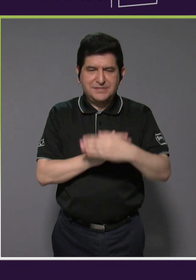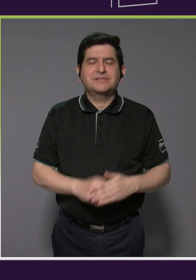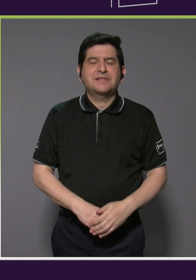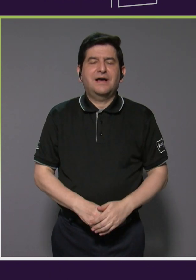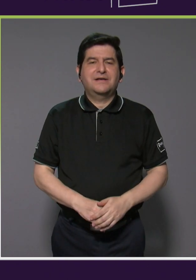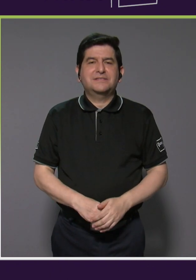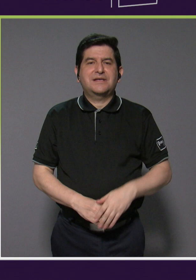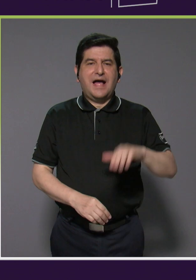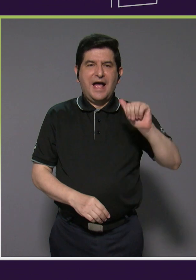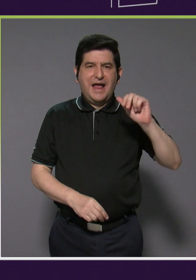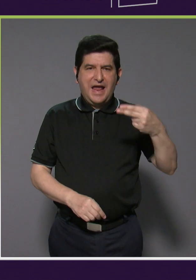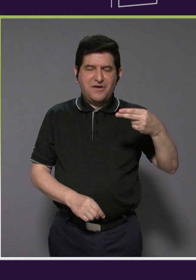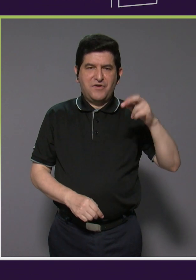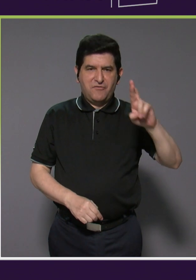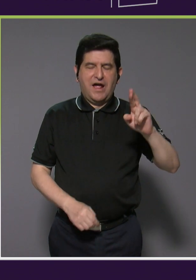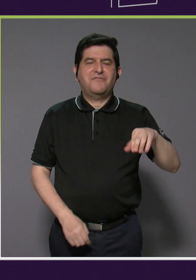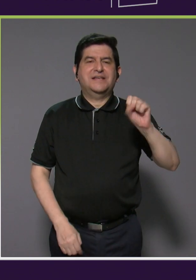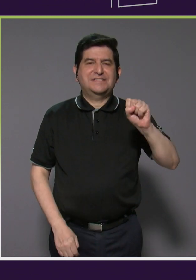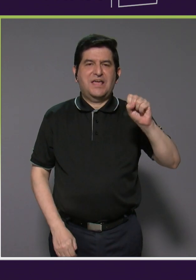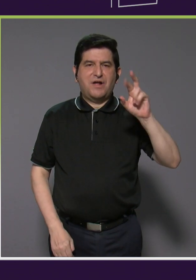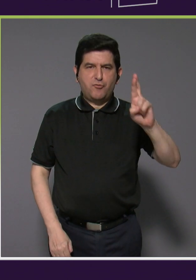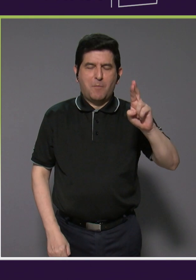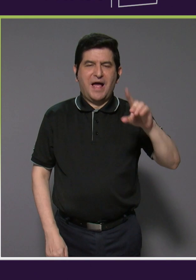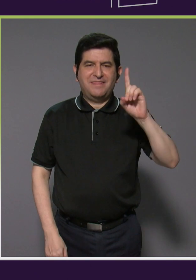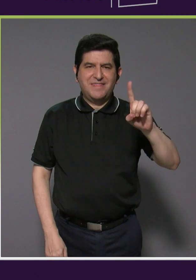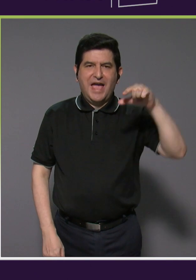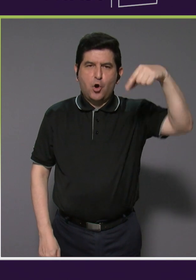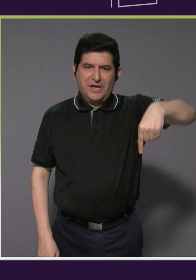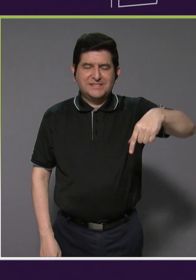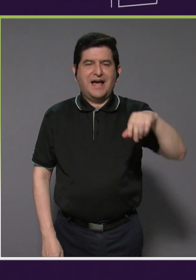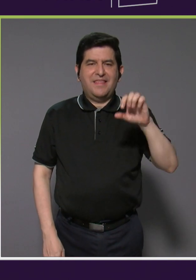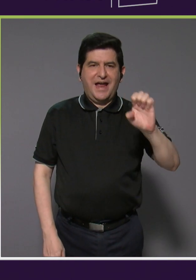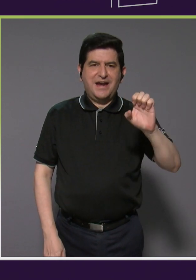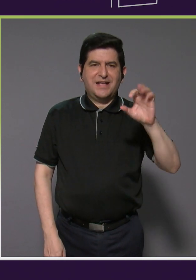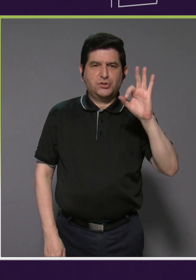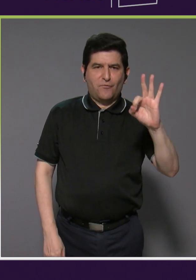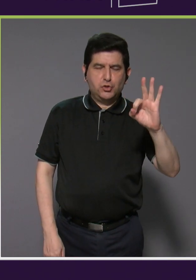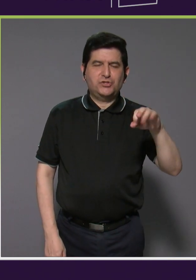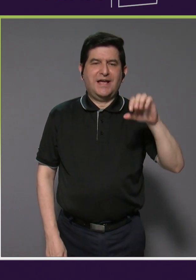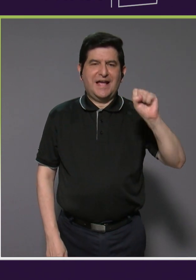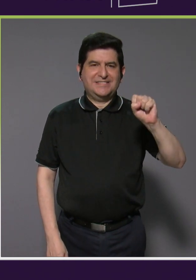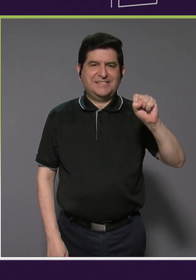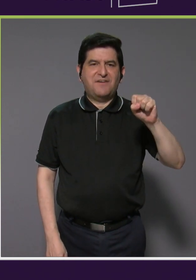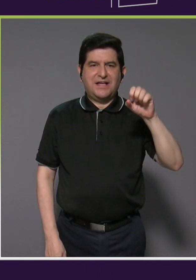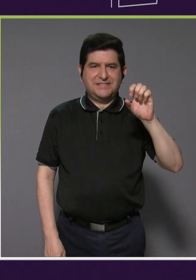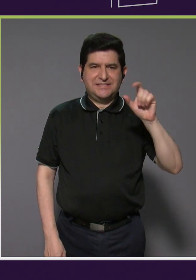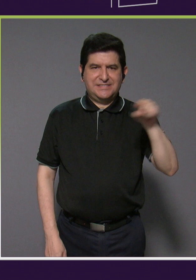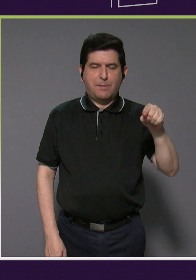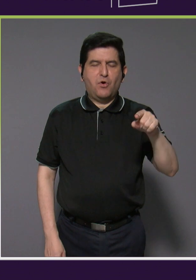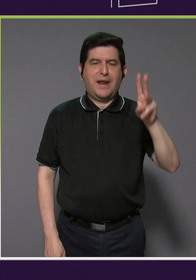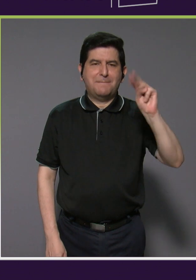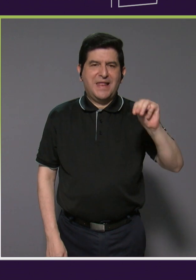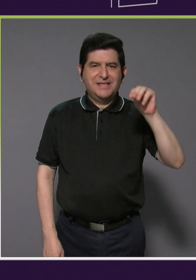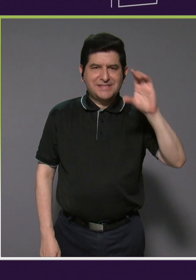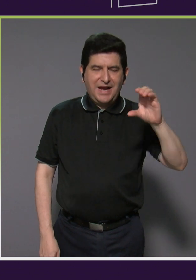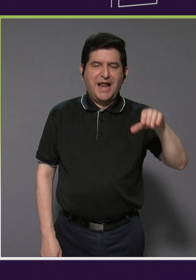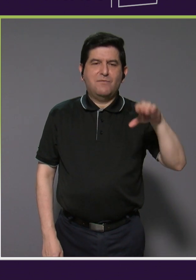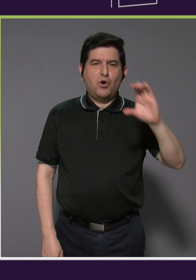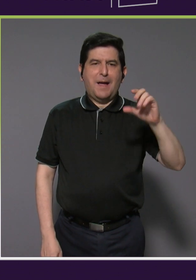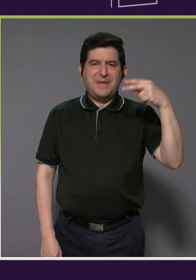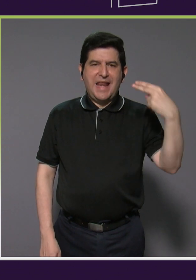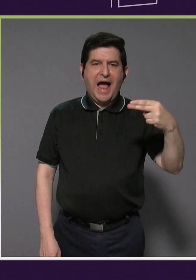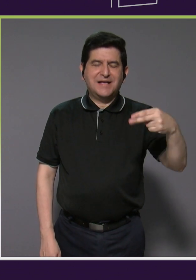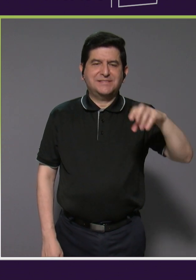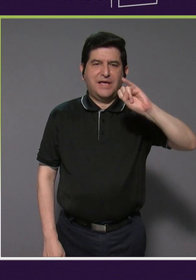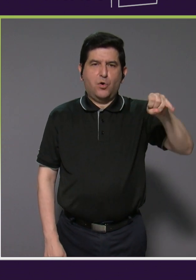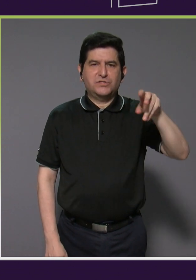Rabe, Andrés Molina, Steven Román, Diego Quesada, Ernesto Fonseca, Esteban Zamora, Melissa Calvo, Camila Haase,